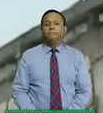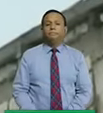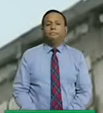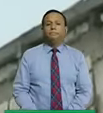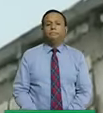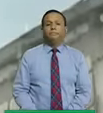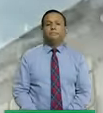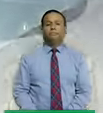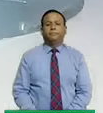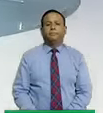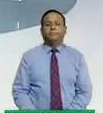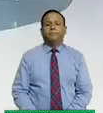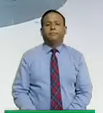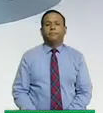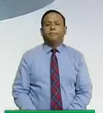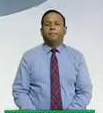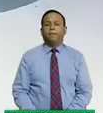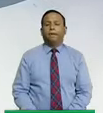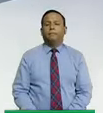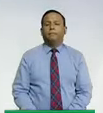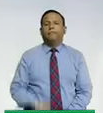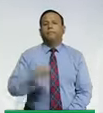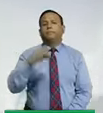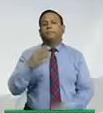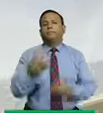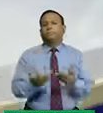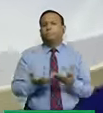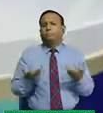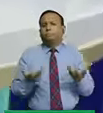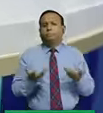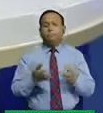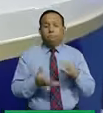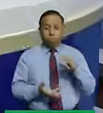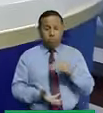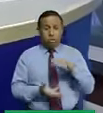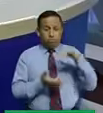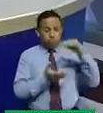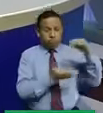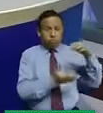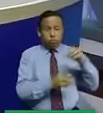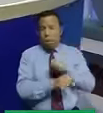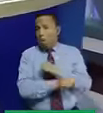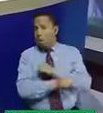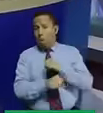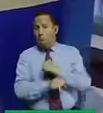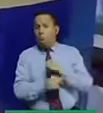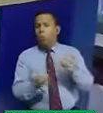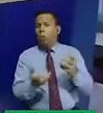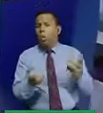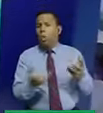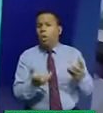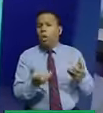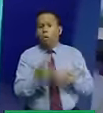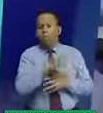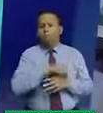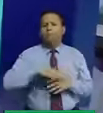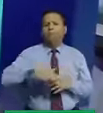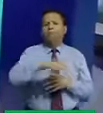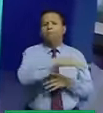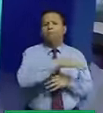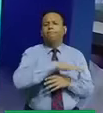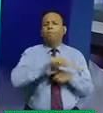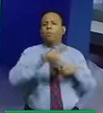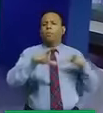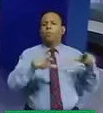Benalcázar. Y un artefacto explosivo, queridos amigos, alteró la paz de los habitantes de un